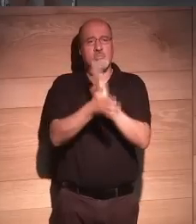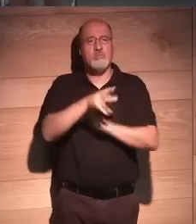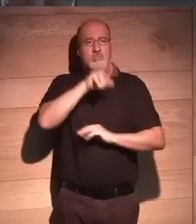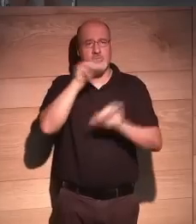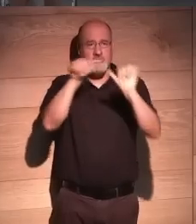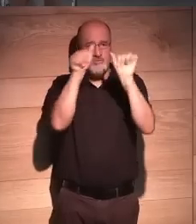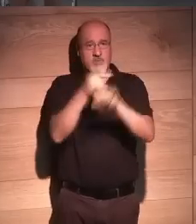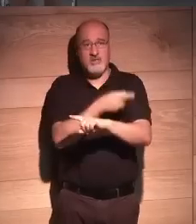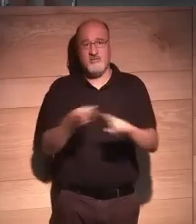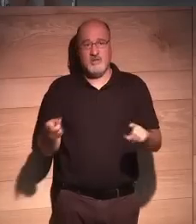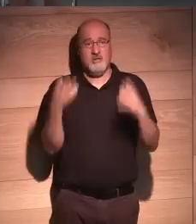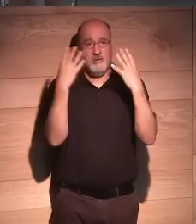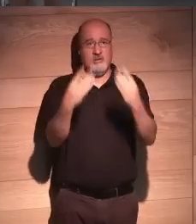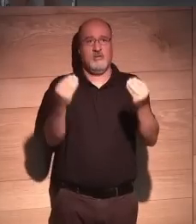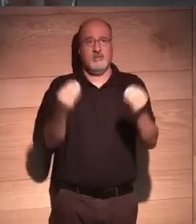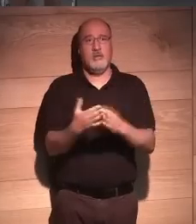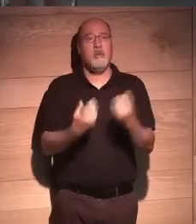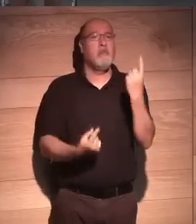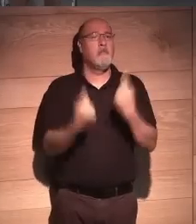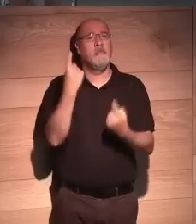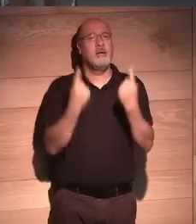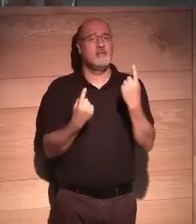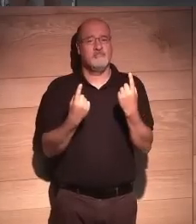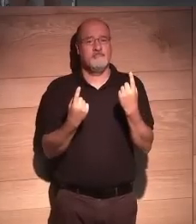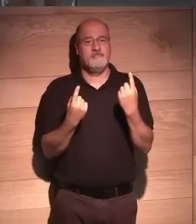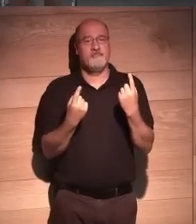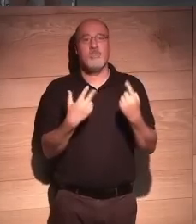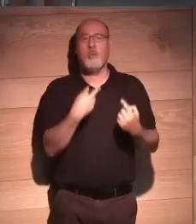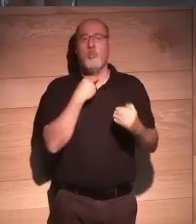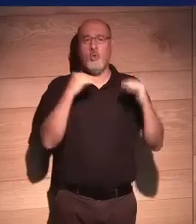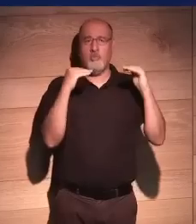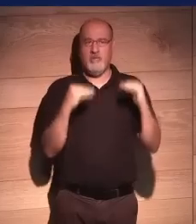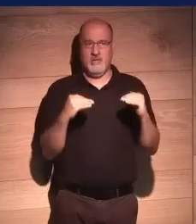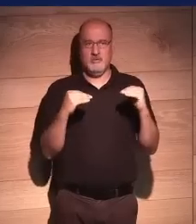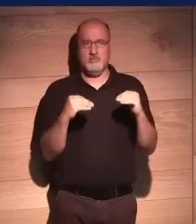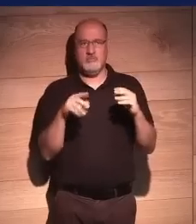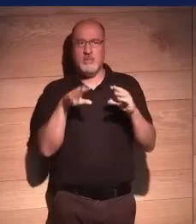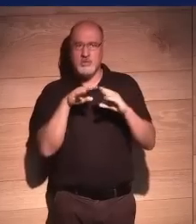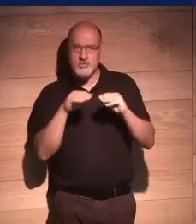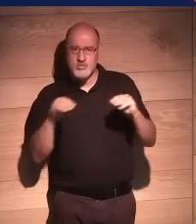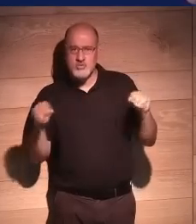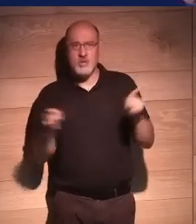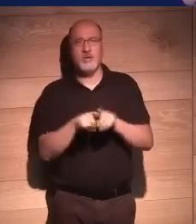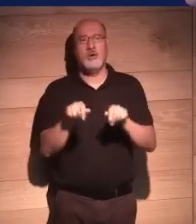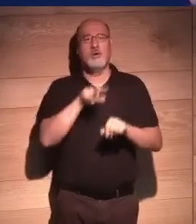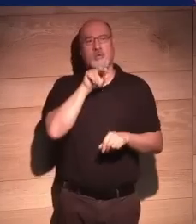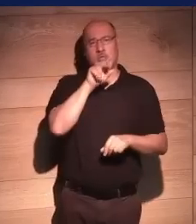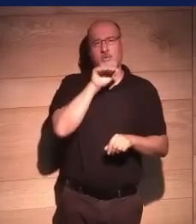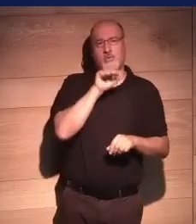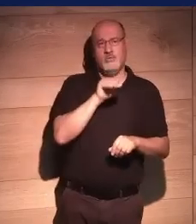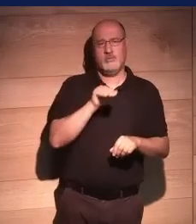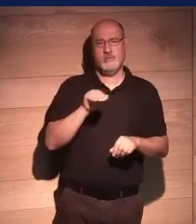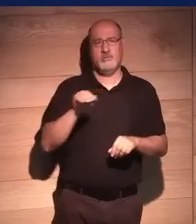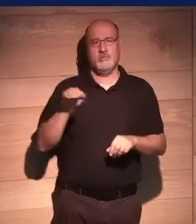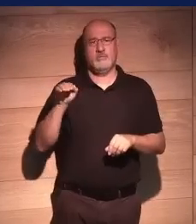manera diferente. Sí es cierto que yo noto a veces saca un poco menos voz, o di esto más susurrando, o